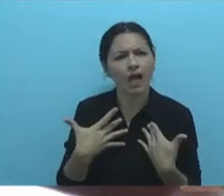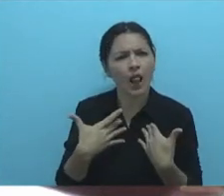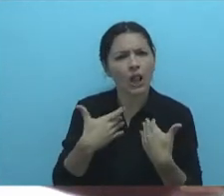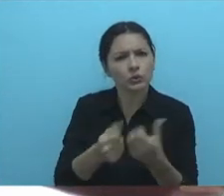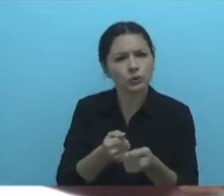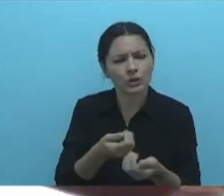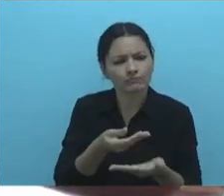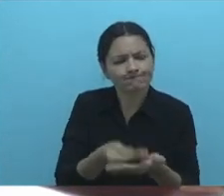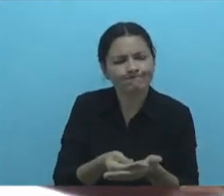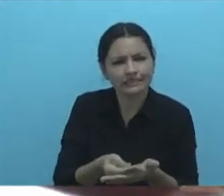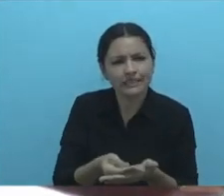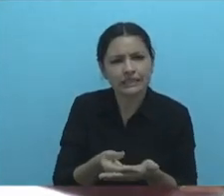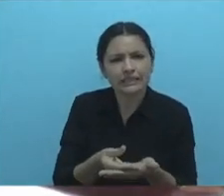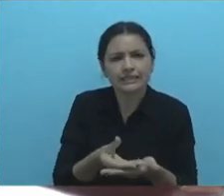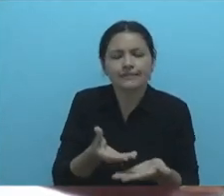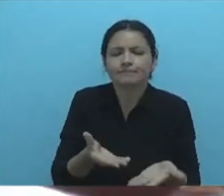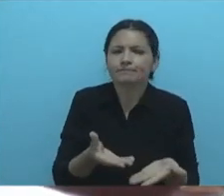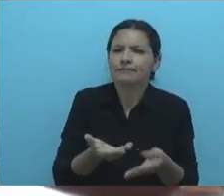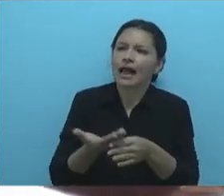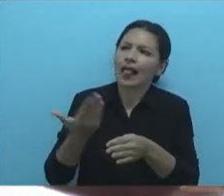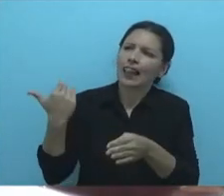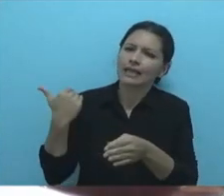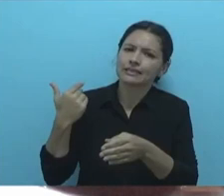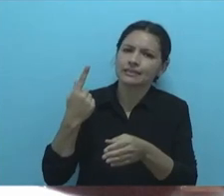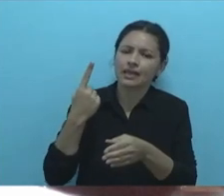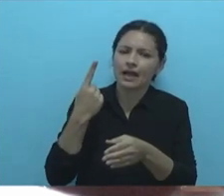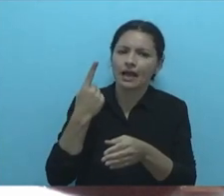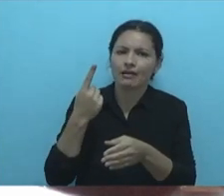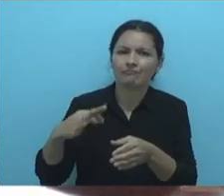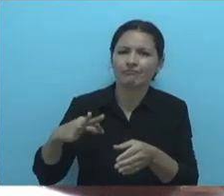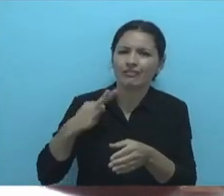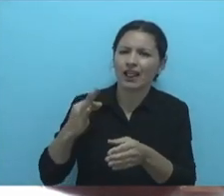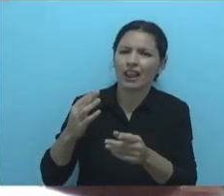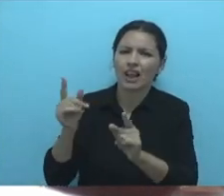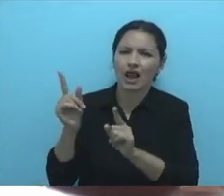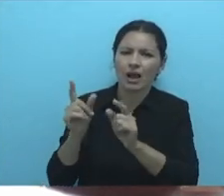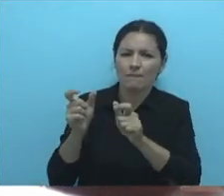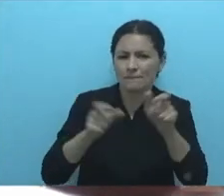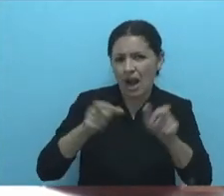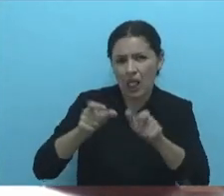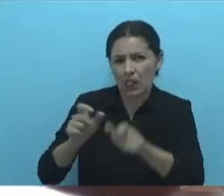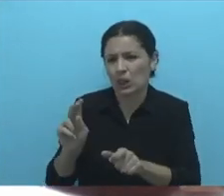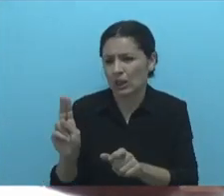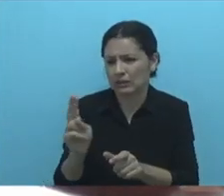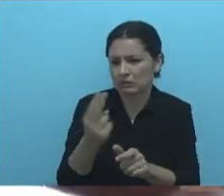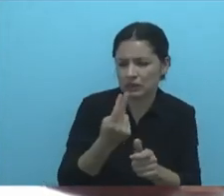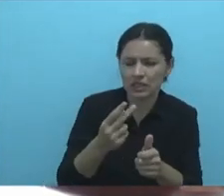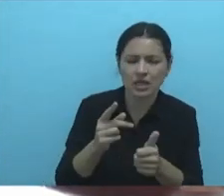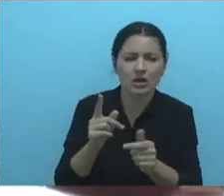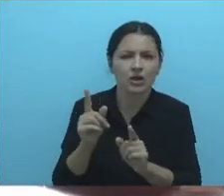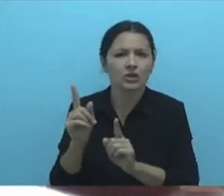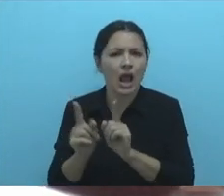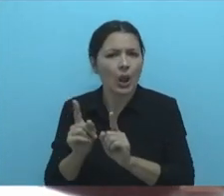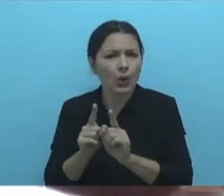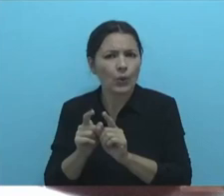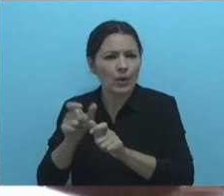se han perdido vidas hay compañeras que tienen marcas indeleble en su cuerpo yo más bien Creo que estamos hablando de un acto